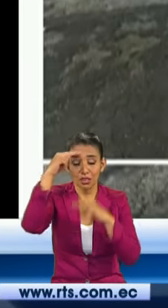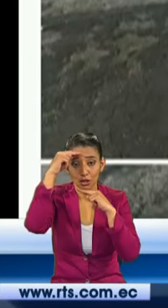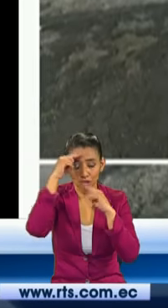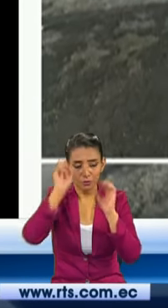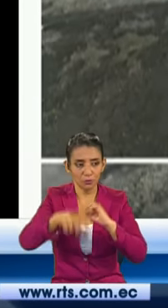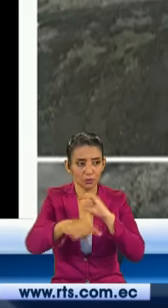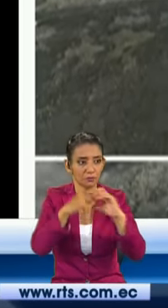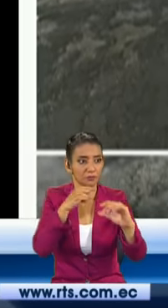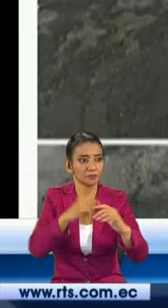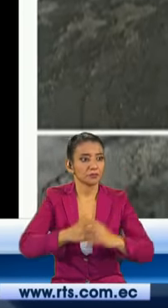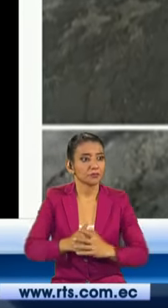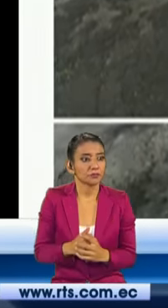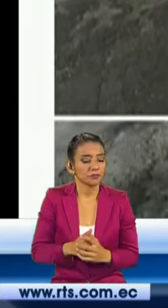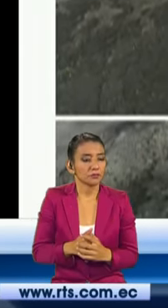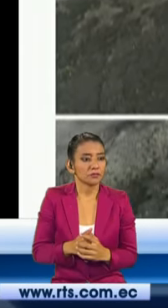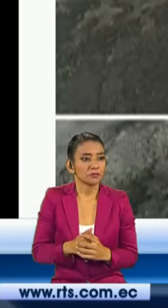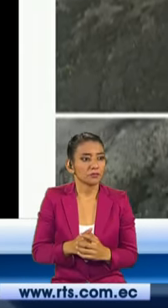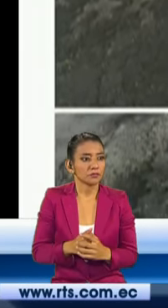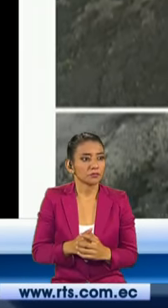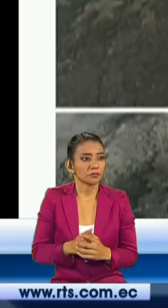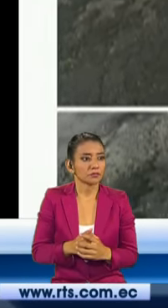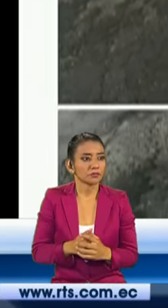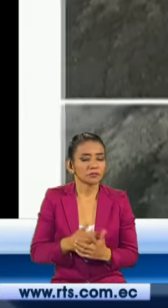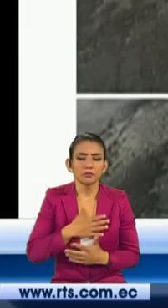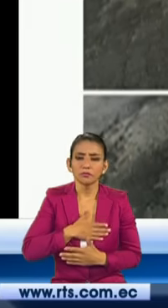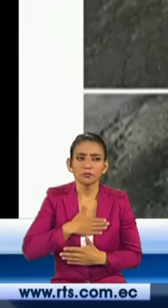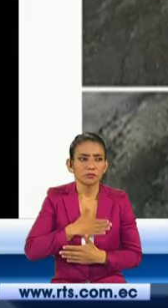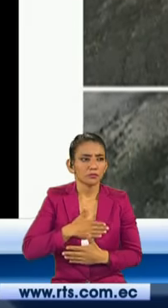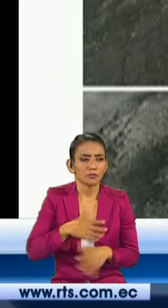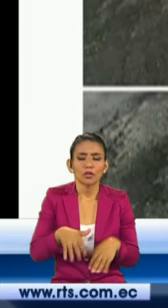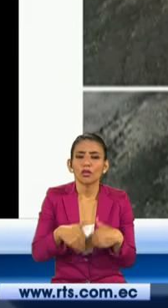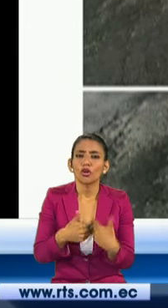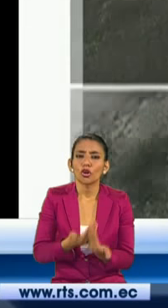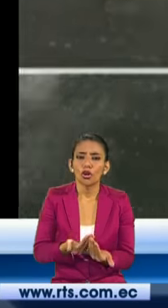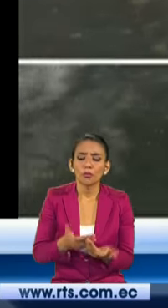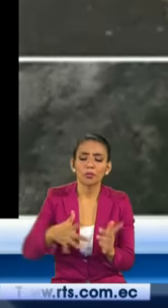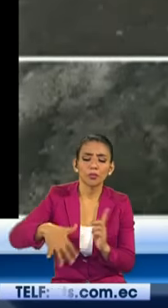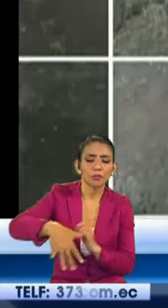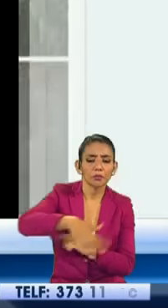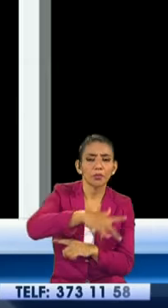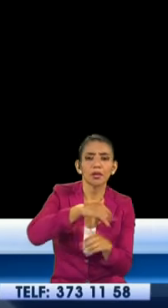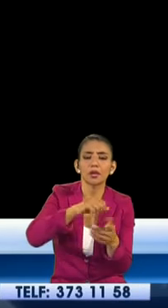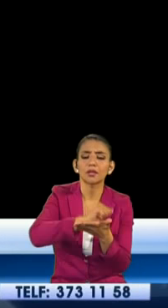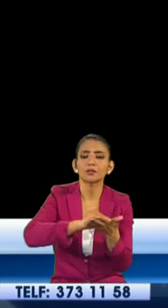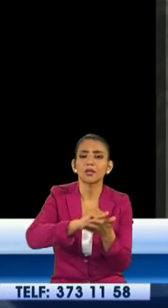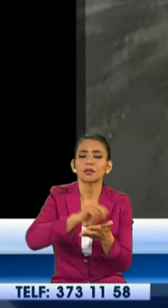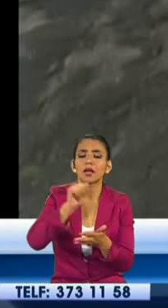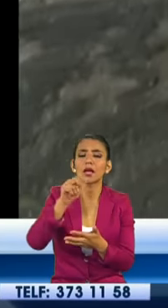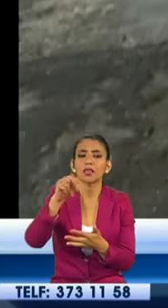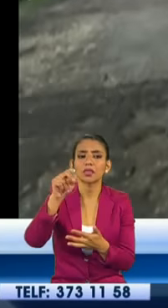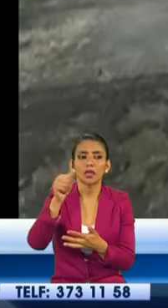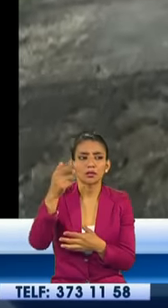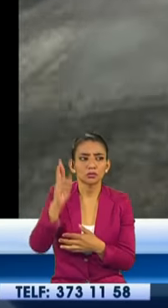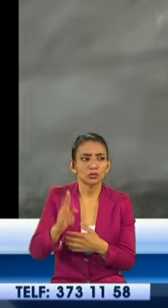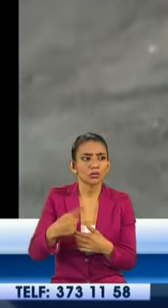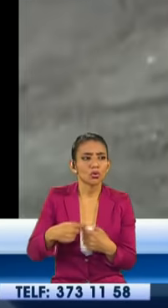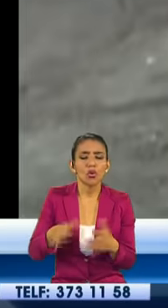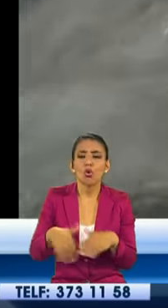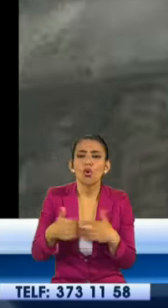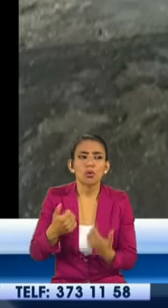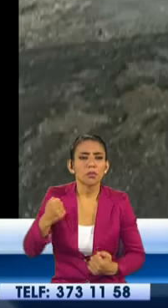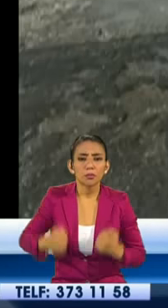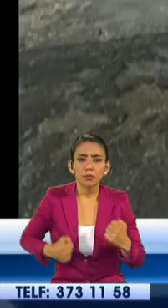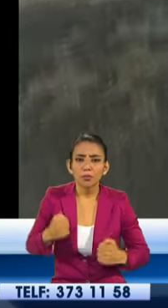favor, condiciones, qué condiciones es la actividad física en el Parque Santa Ana al sur de la ciudad. Miren esto,